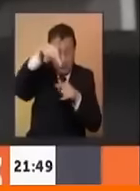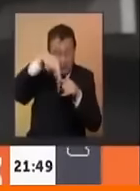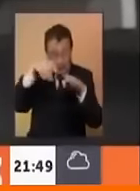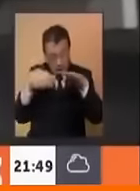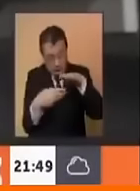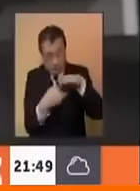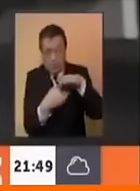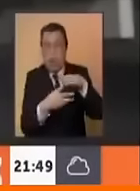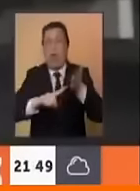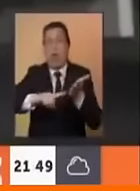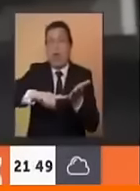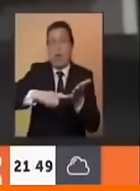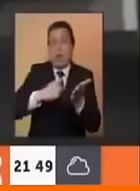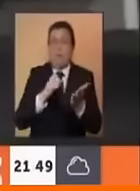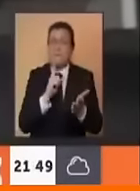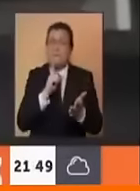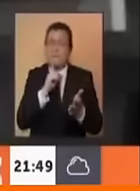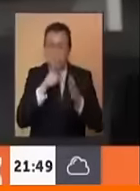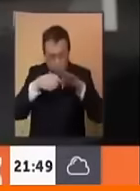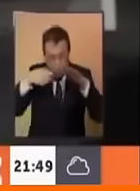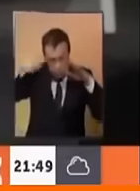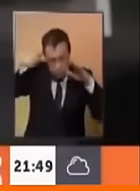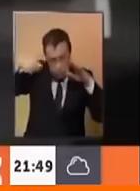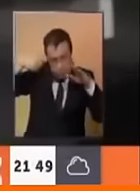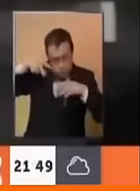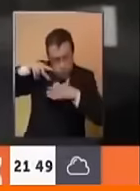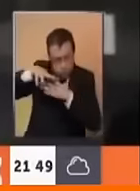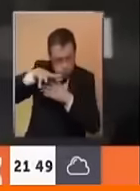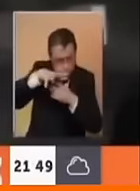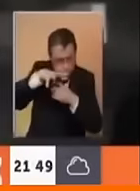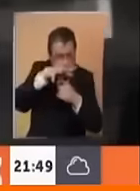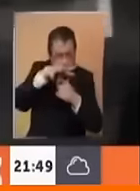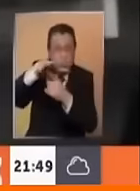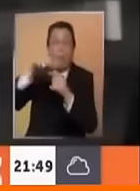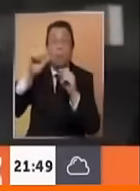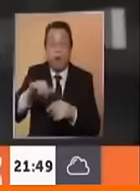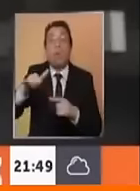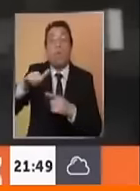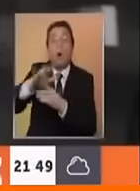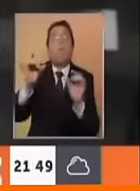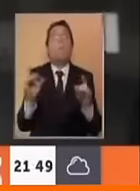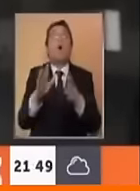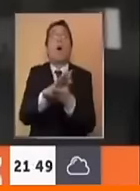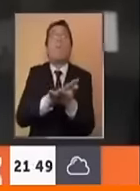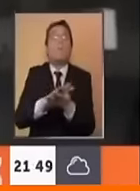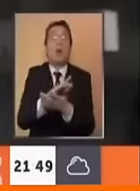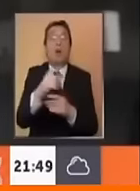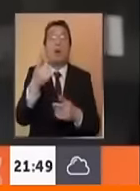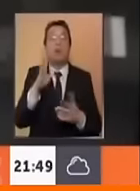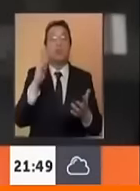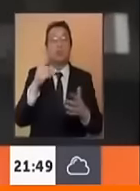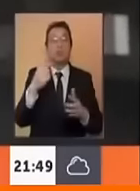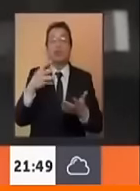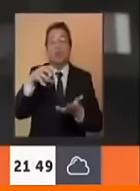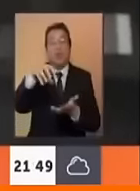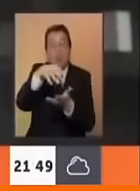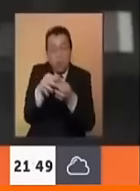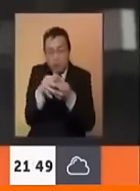alta tecnología que nos permite filmar lo que está ocurriendo. Imaginémonos que de repente se produce una aldea, un pequeño